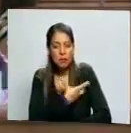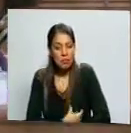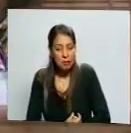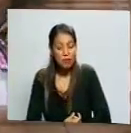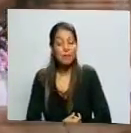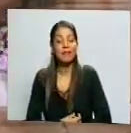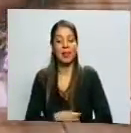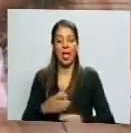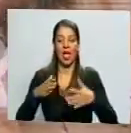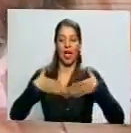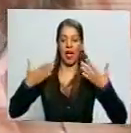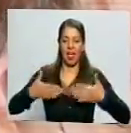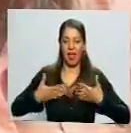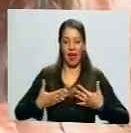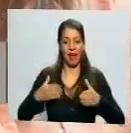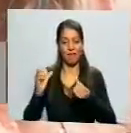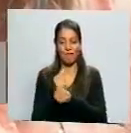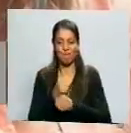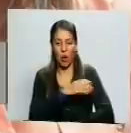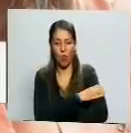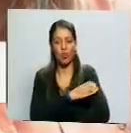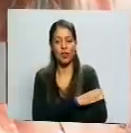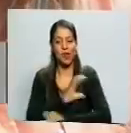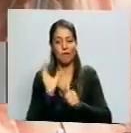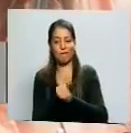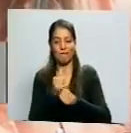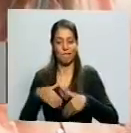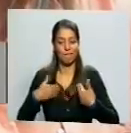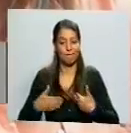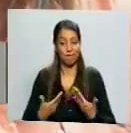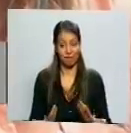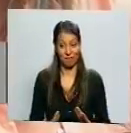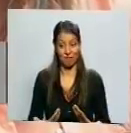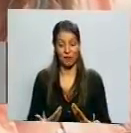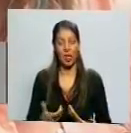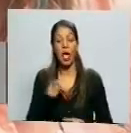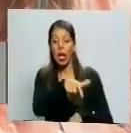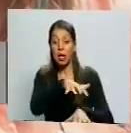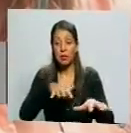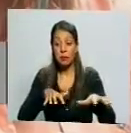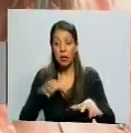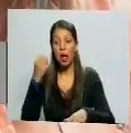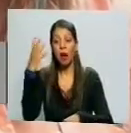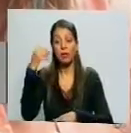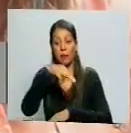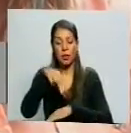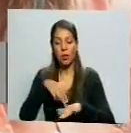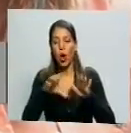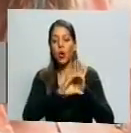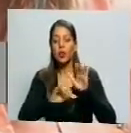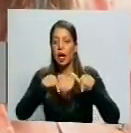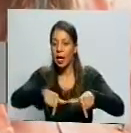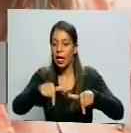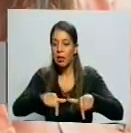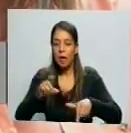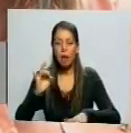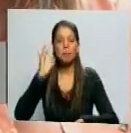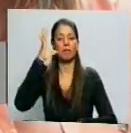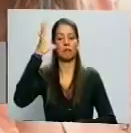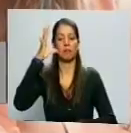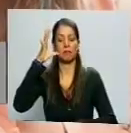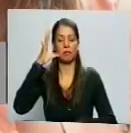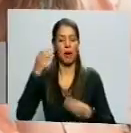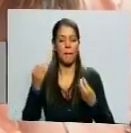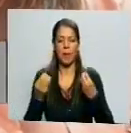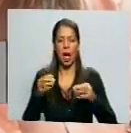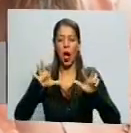han querido. Esta Asamblea Nacional Constituyente es parte de ese fruto. Es parte precisamente de